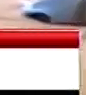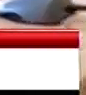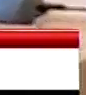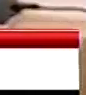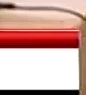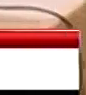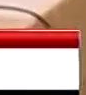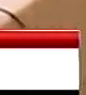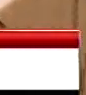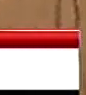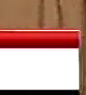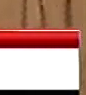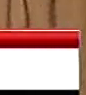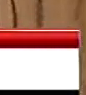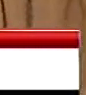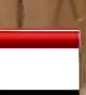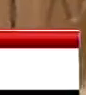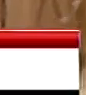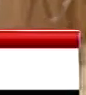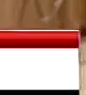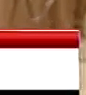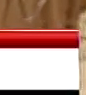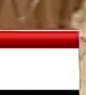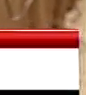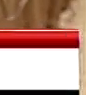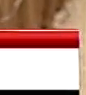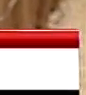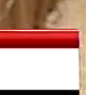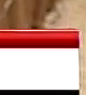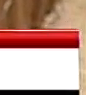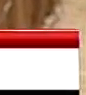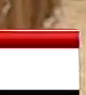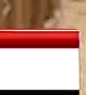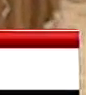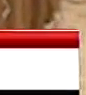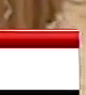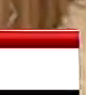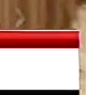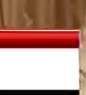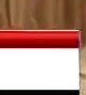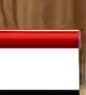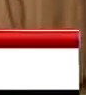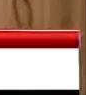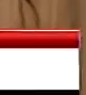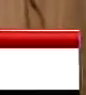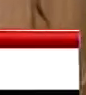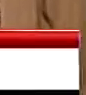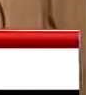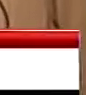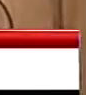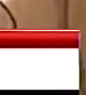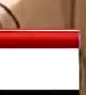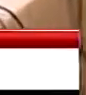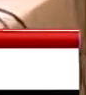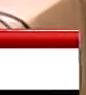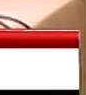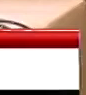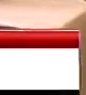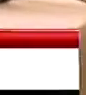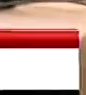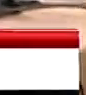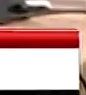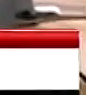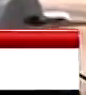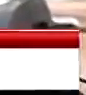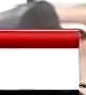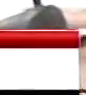a seguir con mi intervención ridícula. Lo que dice Fuerza Popular es que existe un vacío respecto de que debe